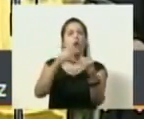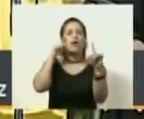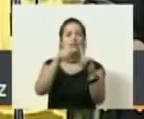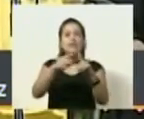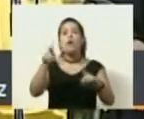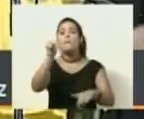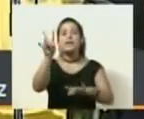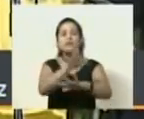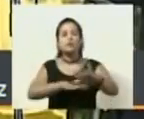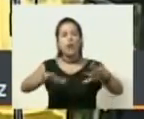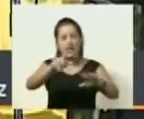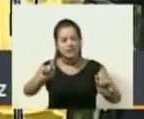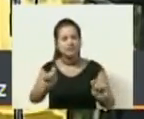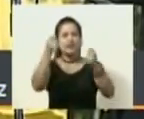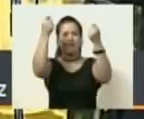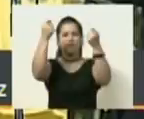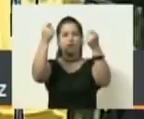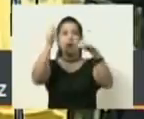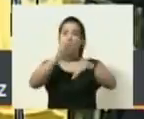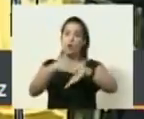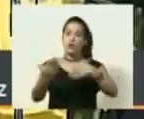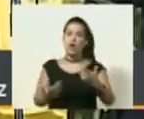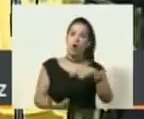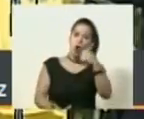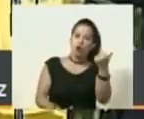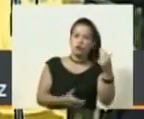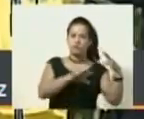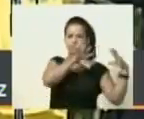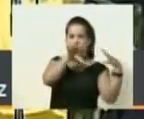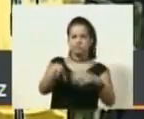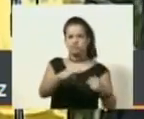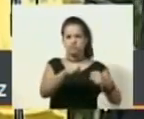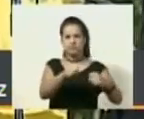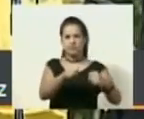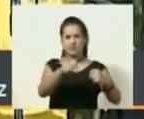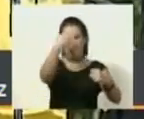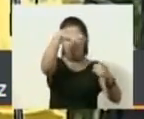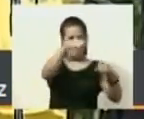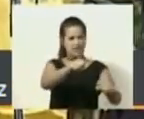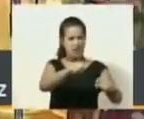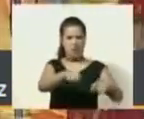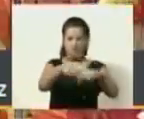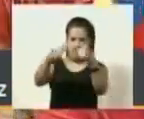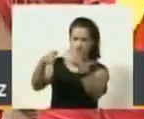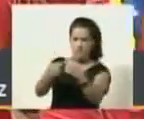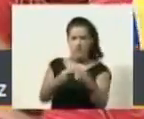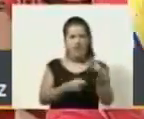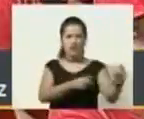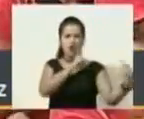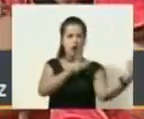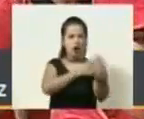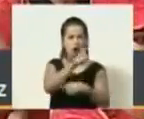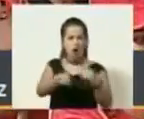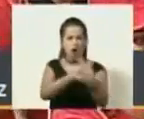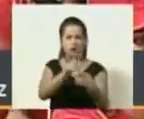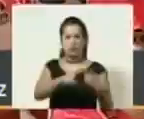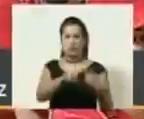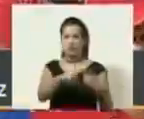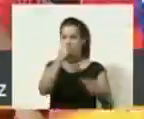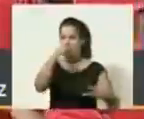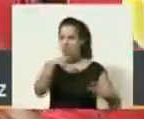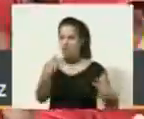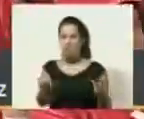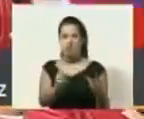nuestra Venezuela de la agresión fascista, imperialista, del odio, de la intolerancia.